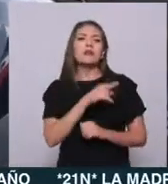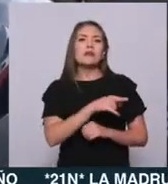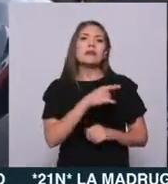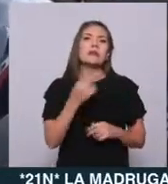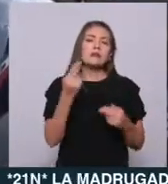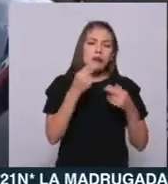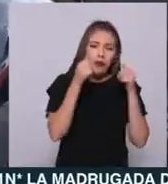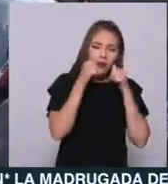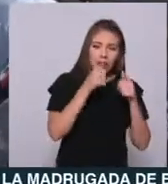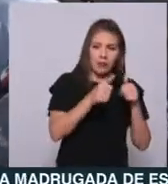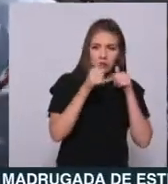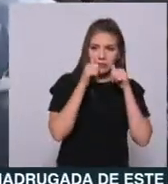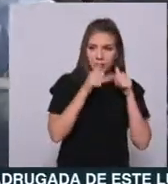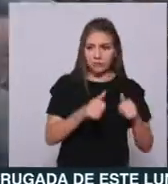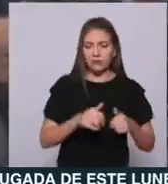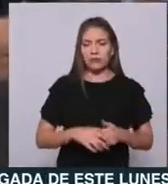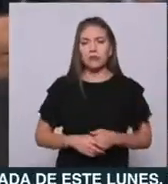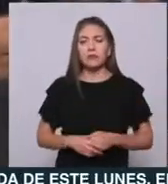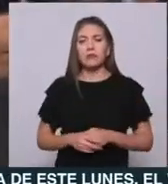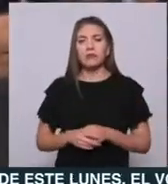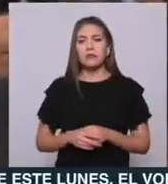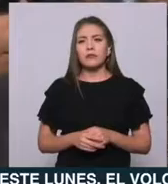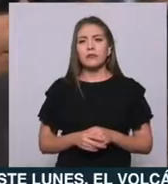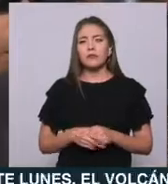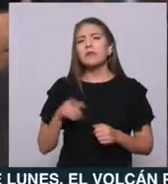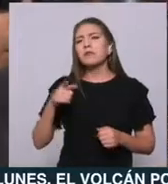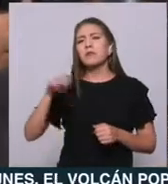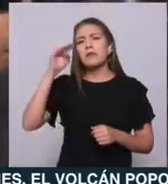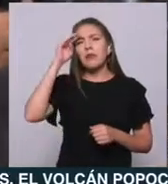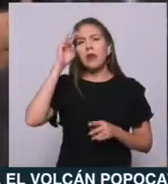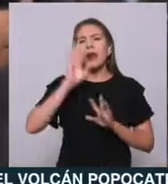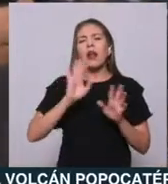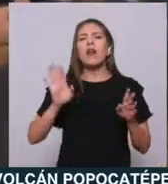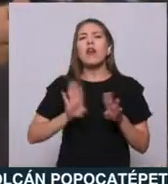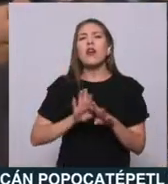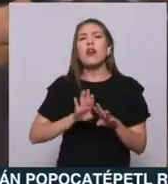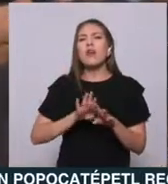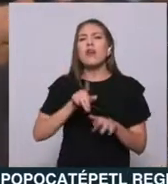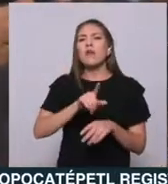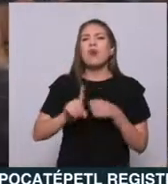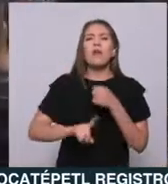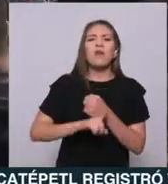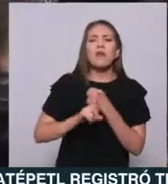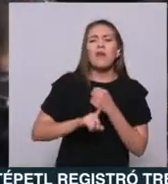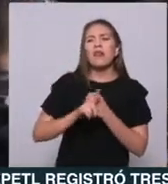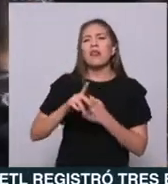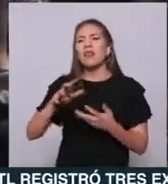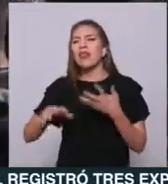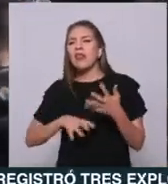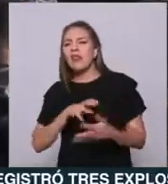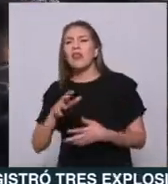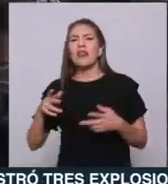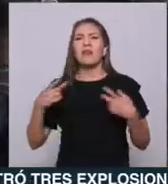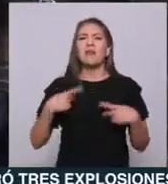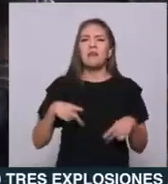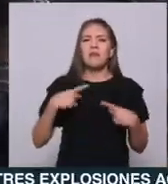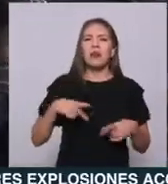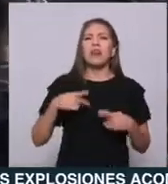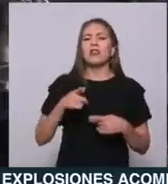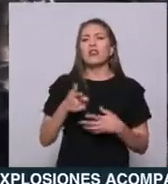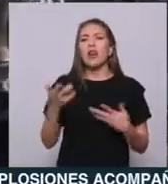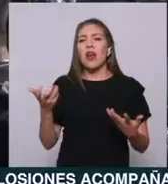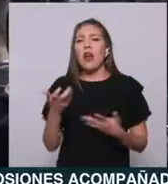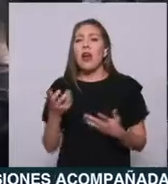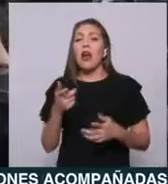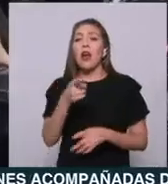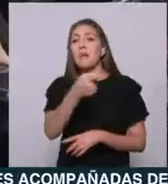ellos le apostaron en un inicio a que todo esto era una llamarada de petate, a que todo esto era mano negra de alguien que estaba detrás moviendo los hilos y que